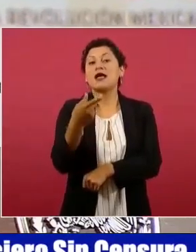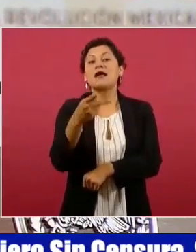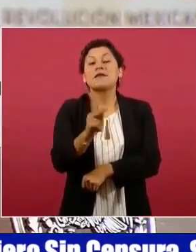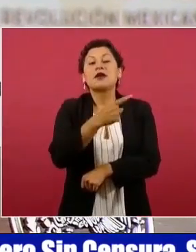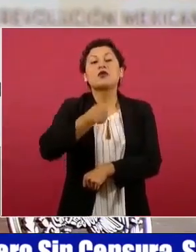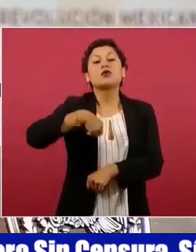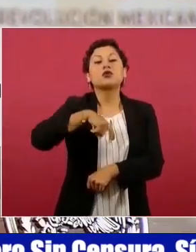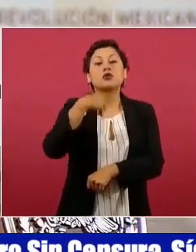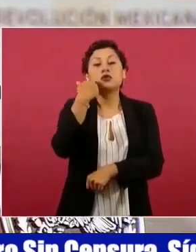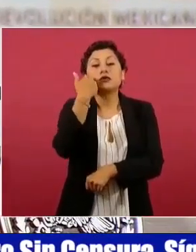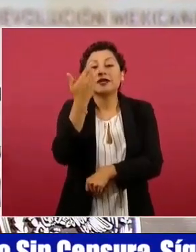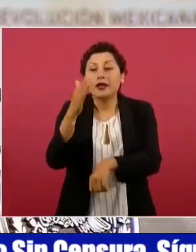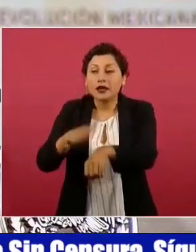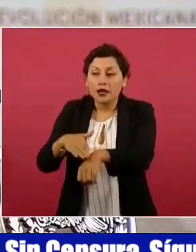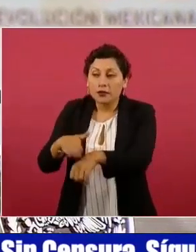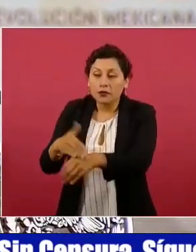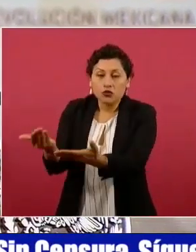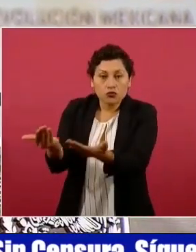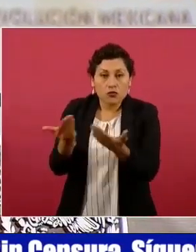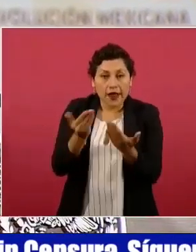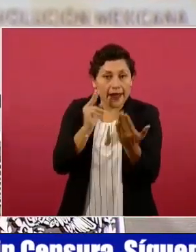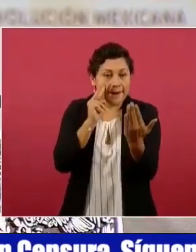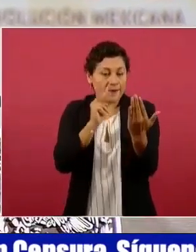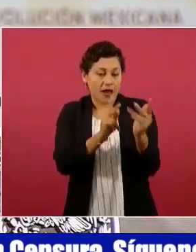sus antecesores de